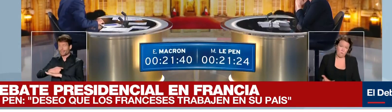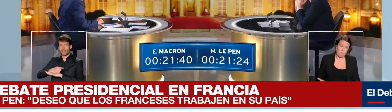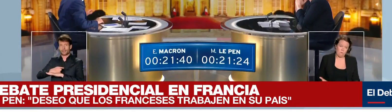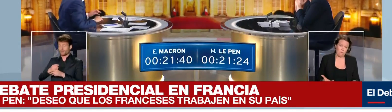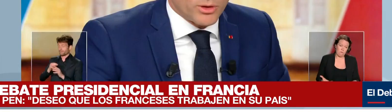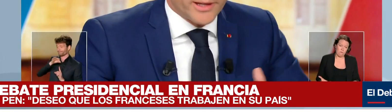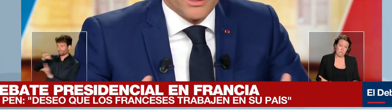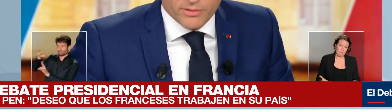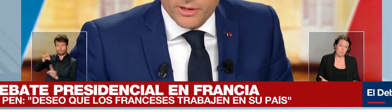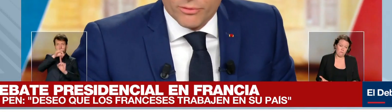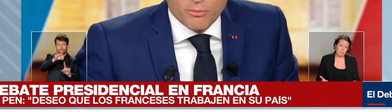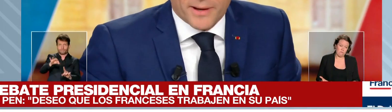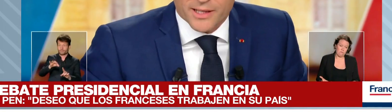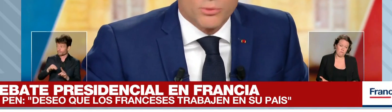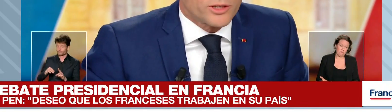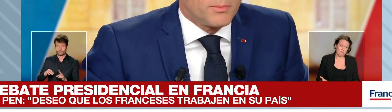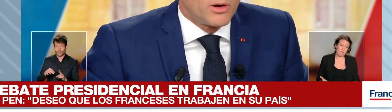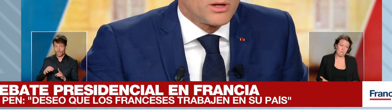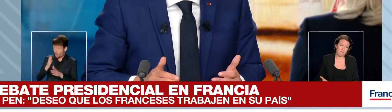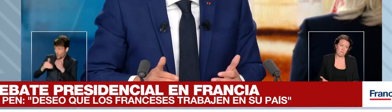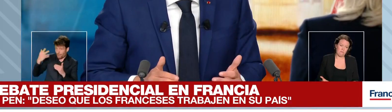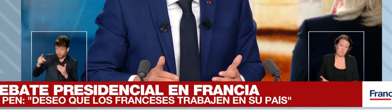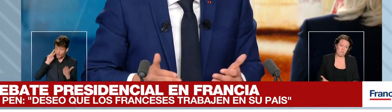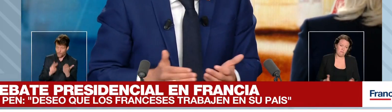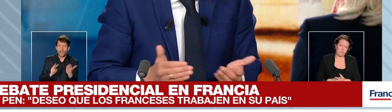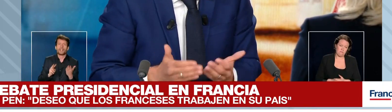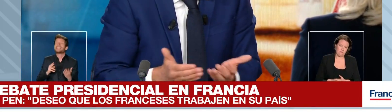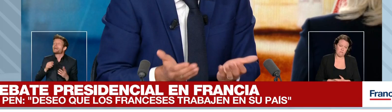controles fronterizos. Aquí tengo su programa. Y usted me habla de